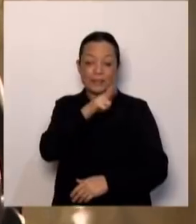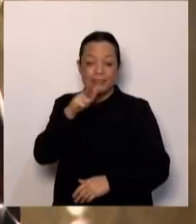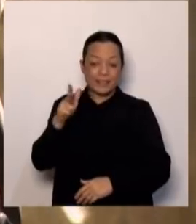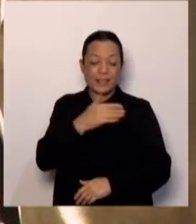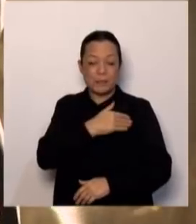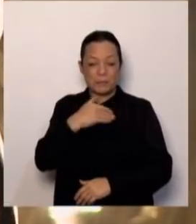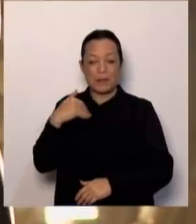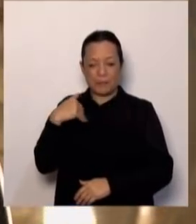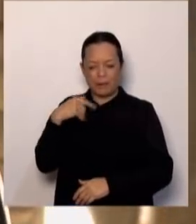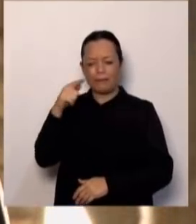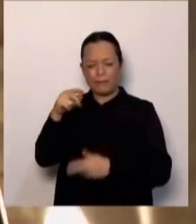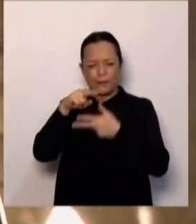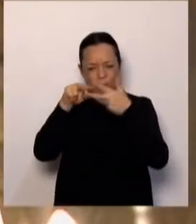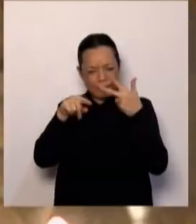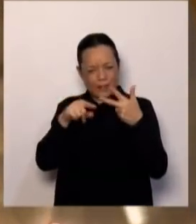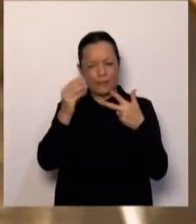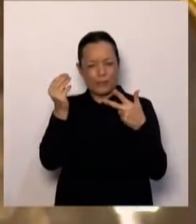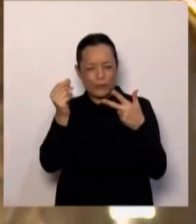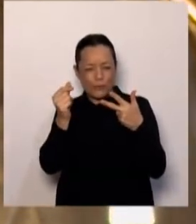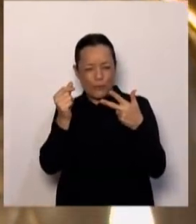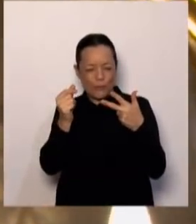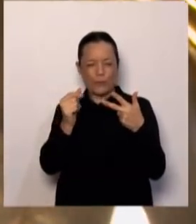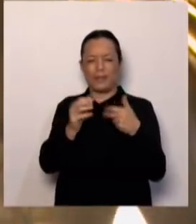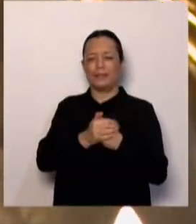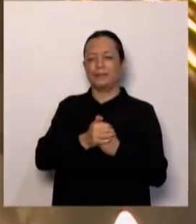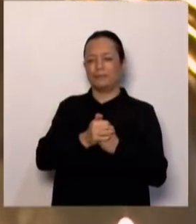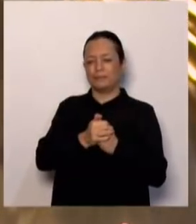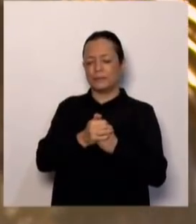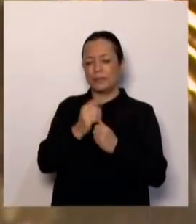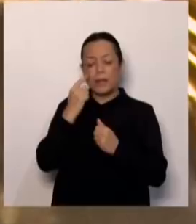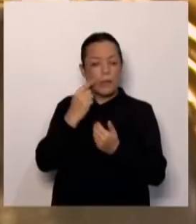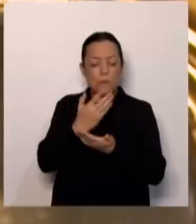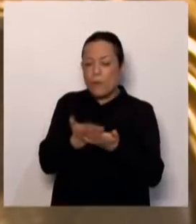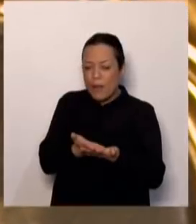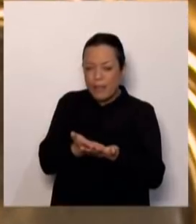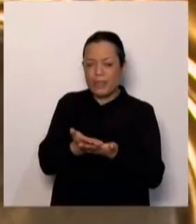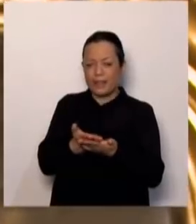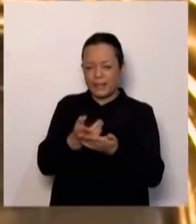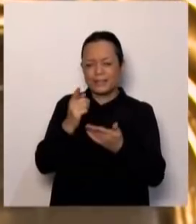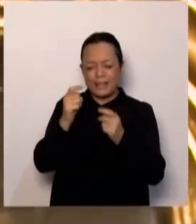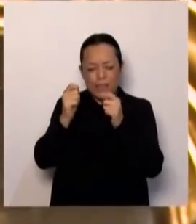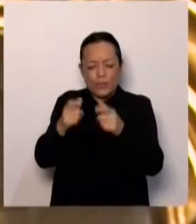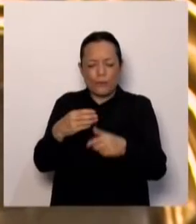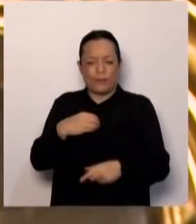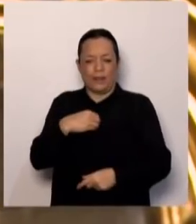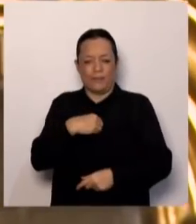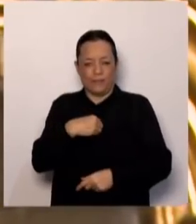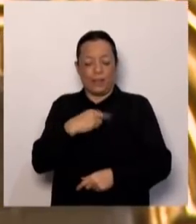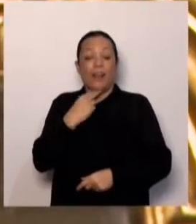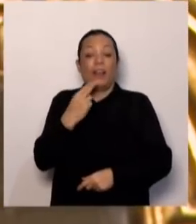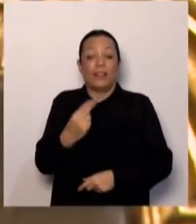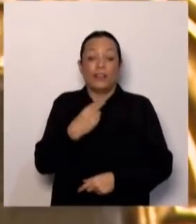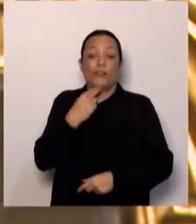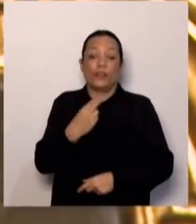con estas virtudes teologales y sepan transmitir estas virtudes, este don de la fe, a sus hijos